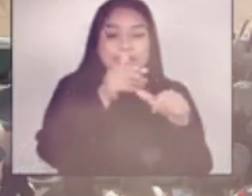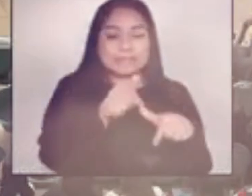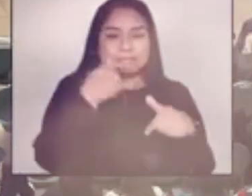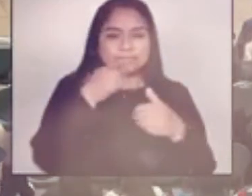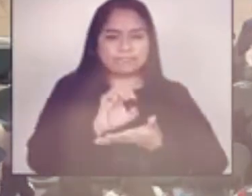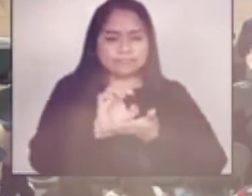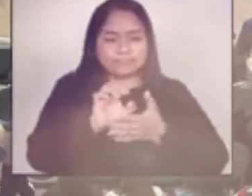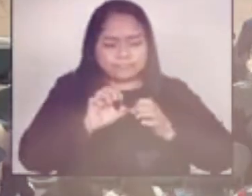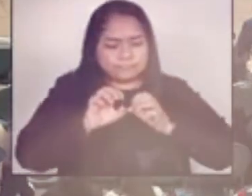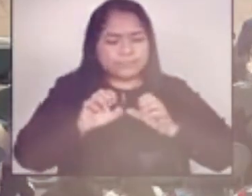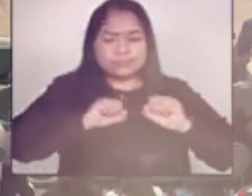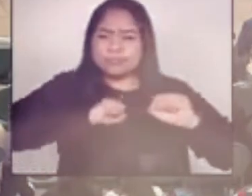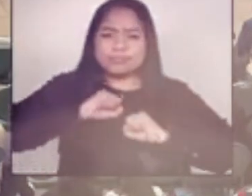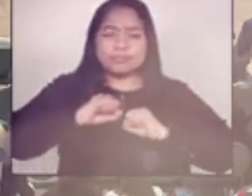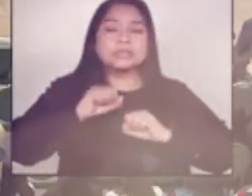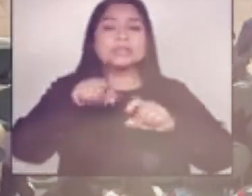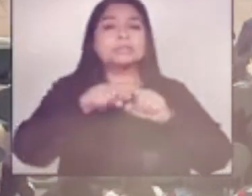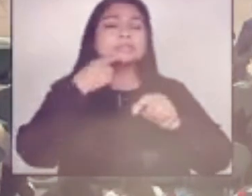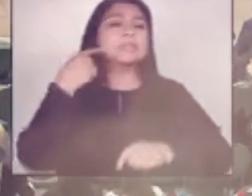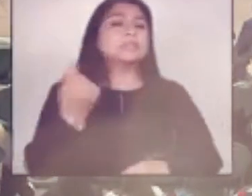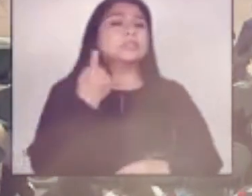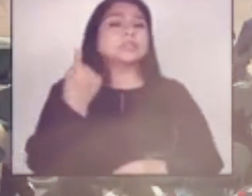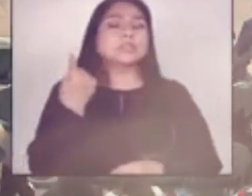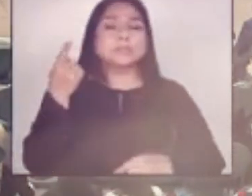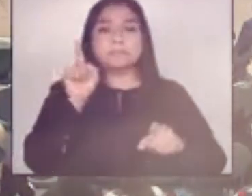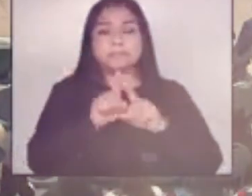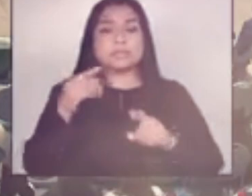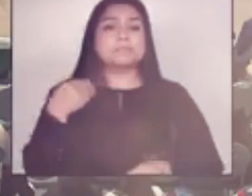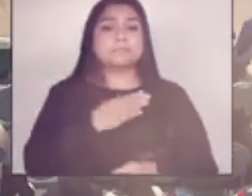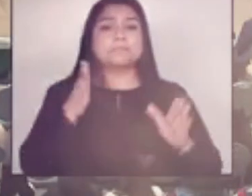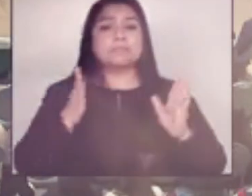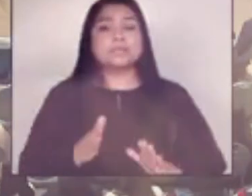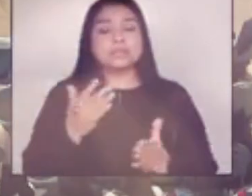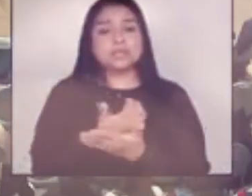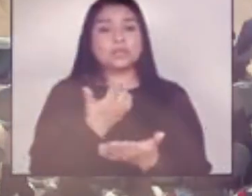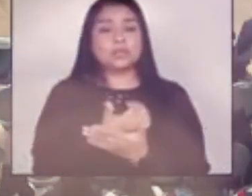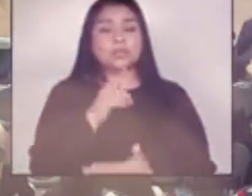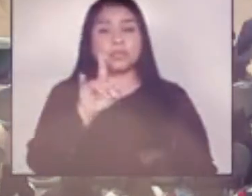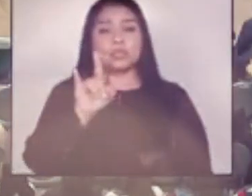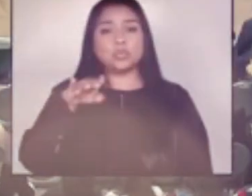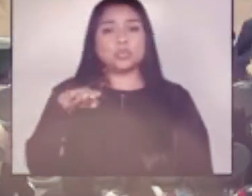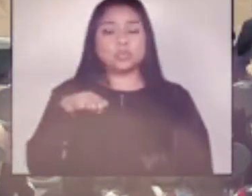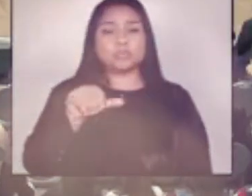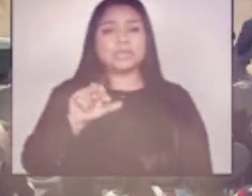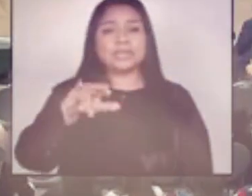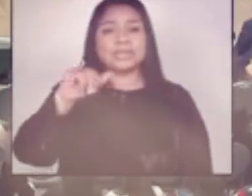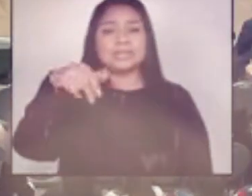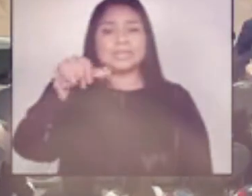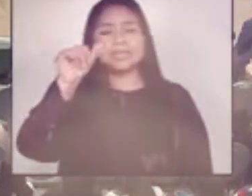sido fundamental para alcanzar este hito. A la ministra de Economía, Luz Mariana Pérez, muchas